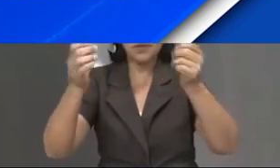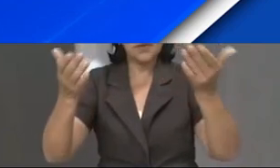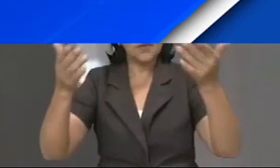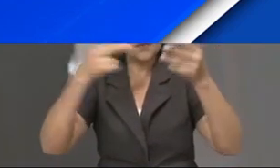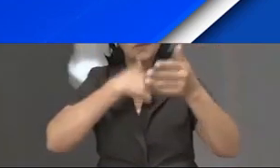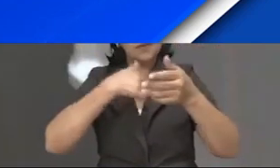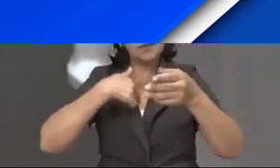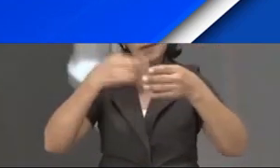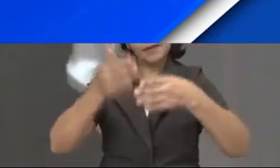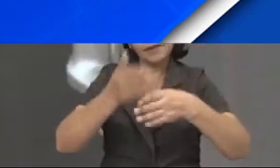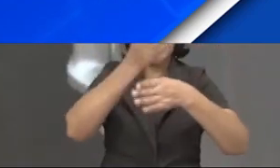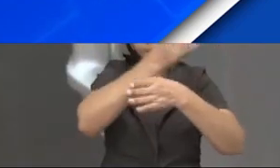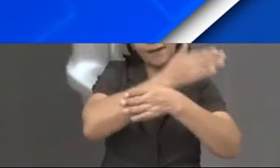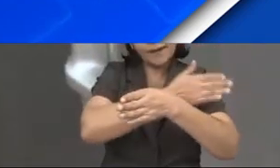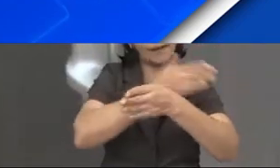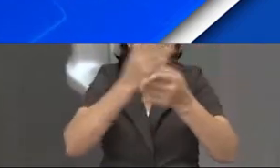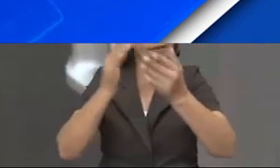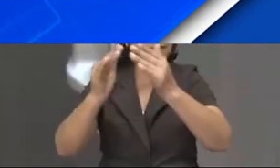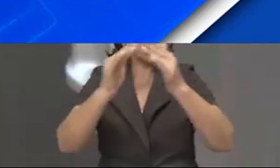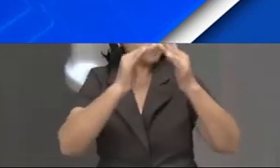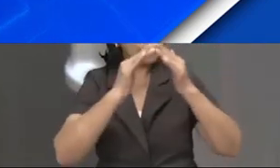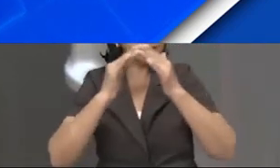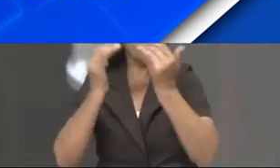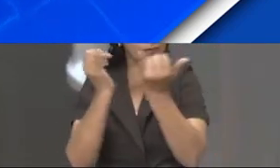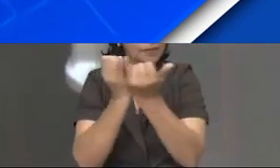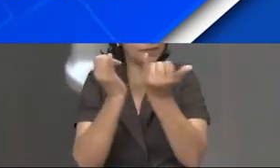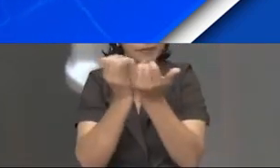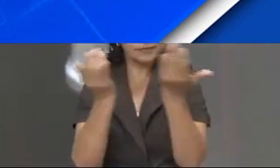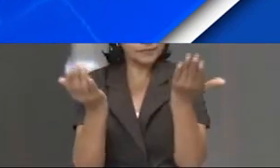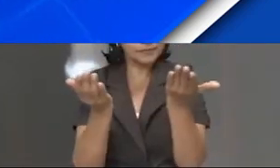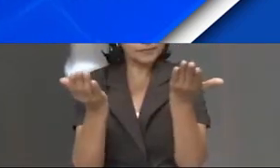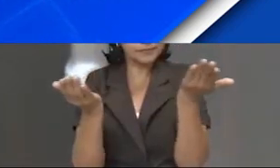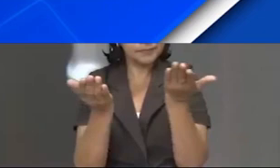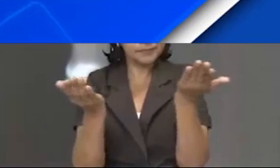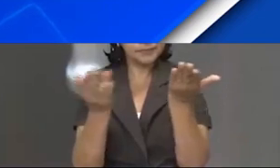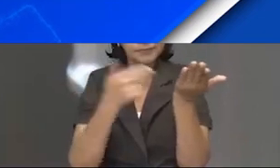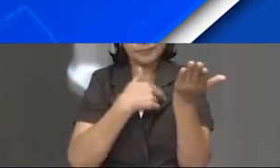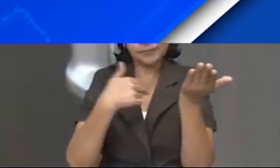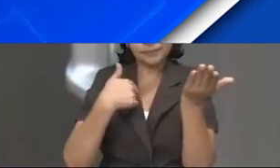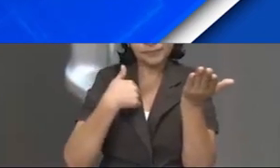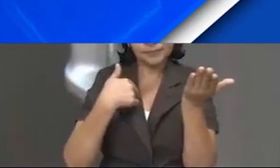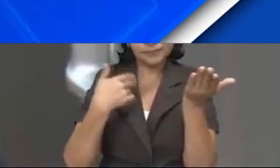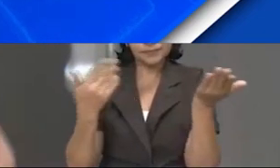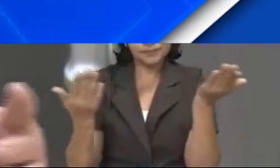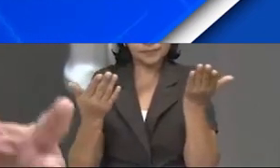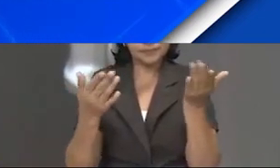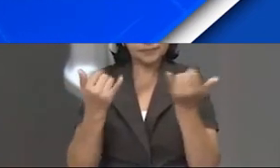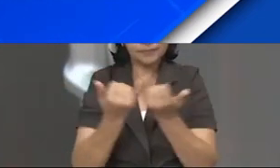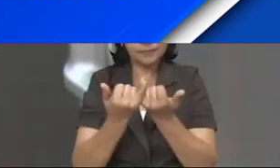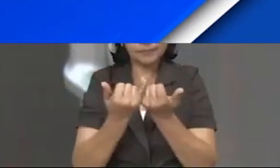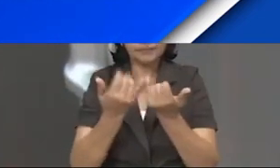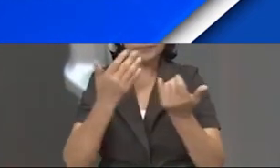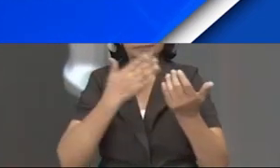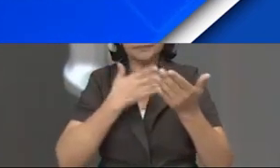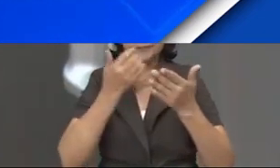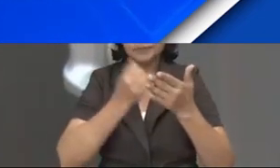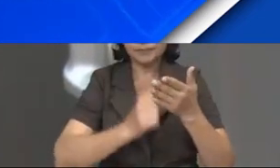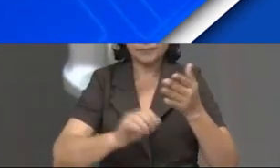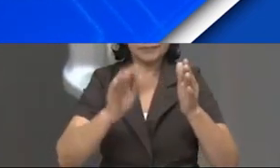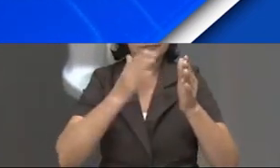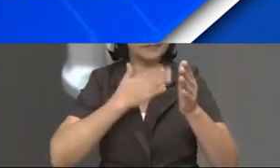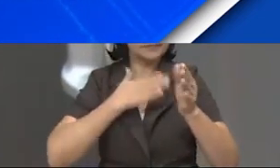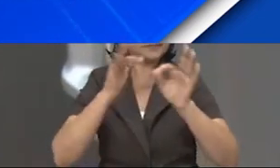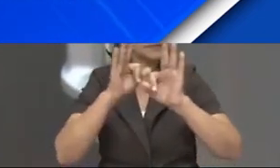haber tratado de ser un ciudadano ejemplar, y no solo para mis hijos, mi